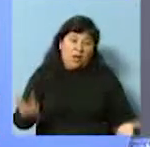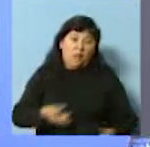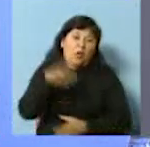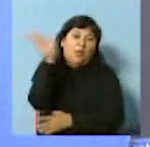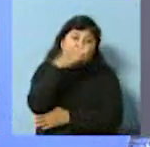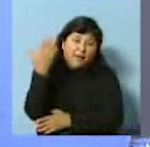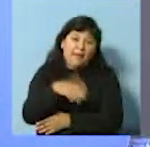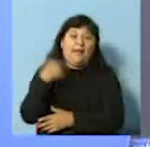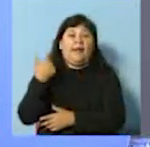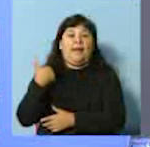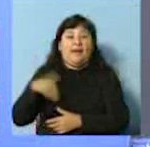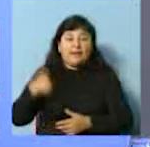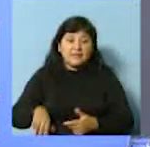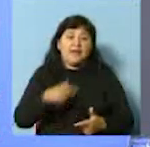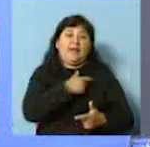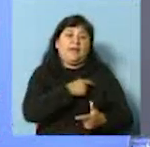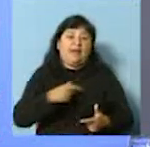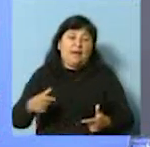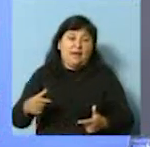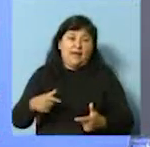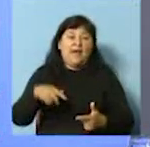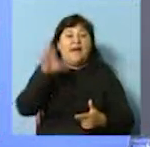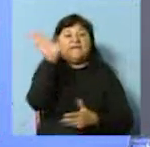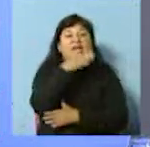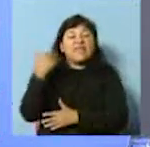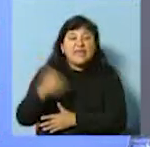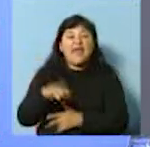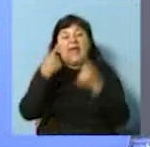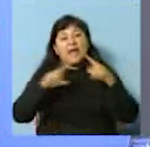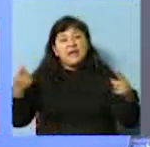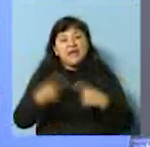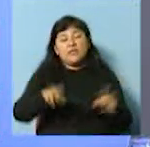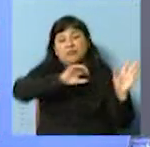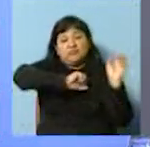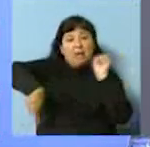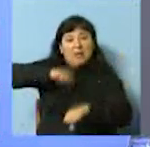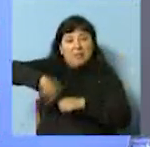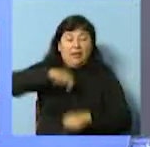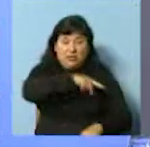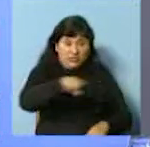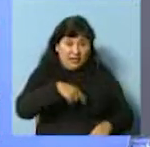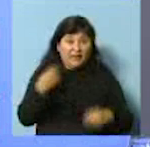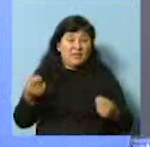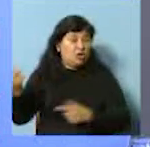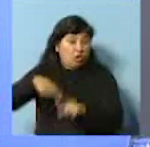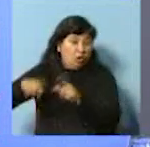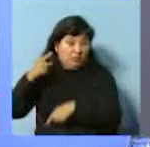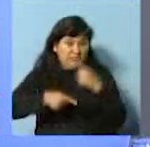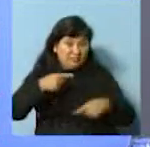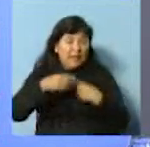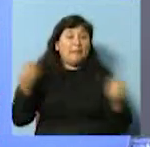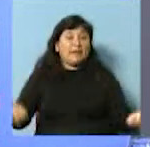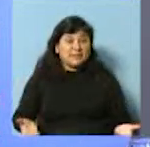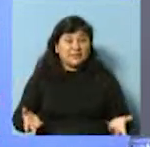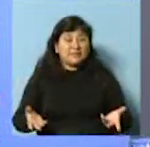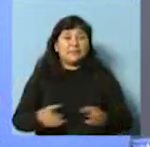bandera y el himno esto es así no mira lo que pasa que es eso se ha generalizado en algo que para nosotros es secundario nosotros somos muy respetuosos